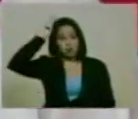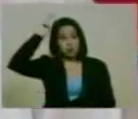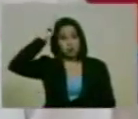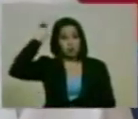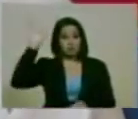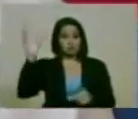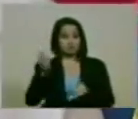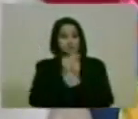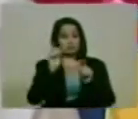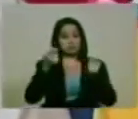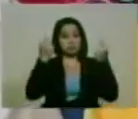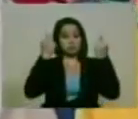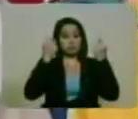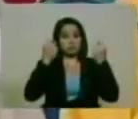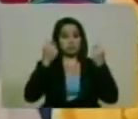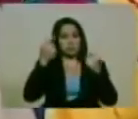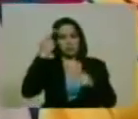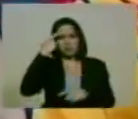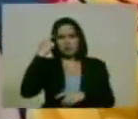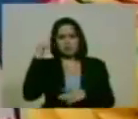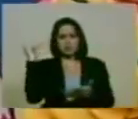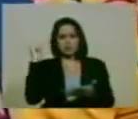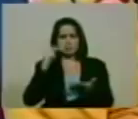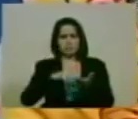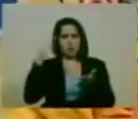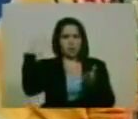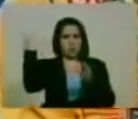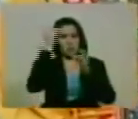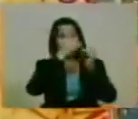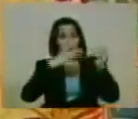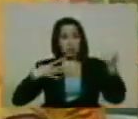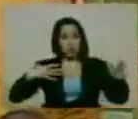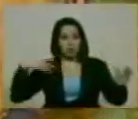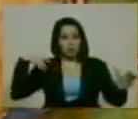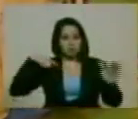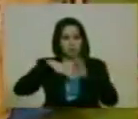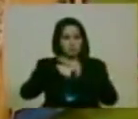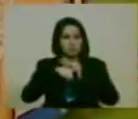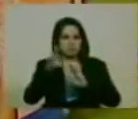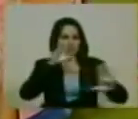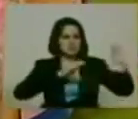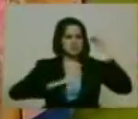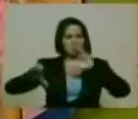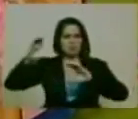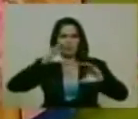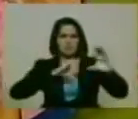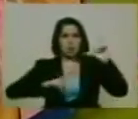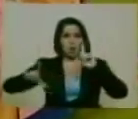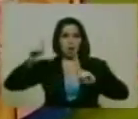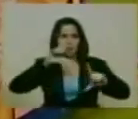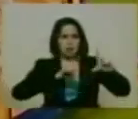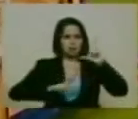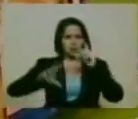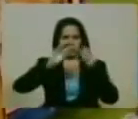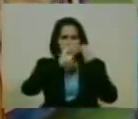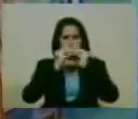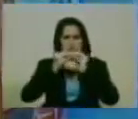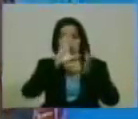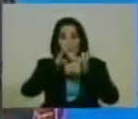Ustedes saben que al Amazonas llegan científicos y laboratorios transnacionales para